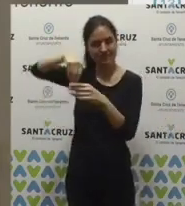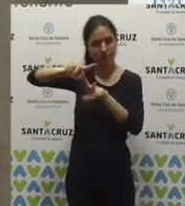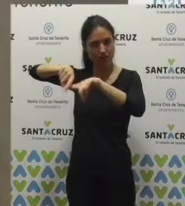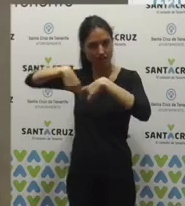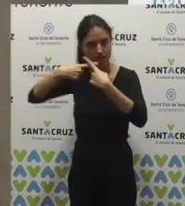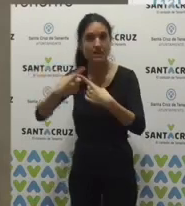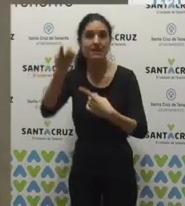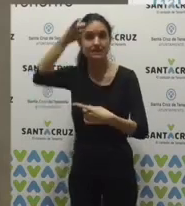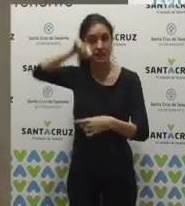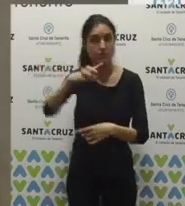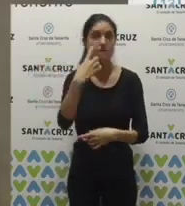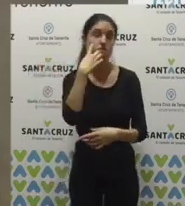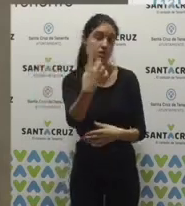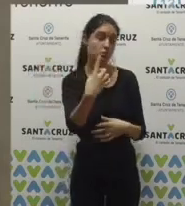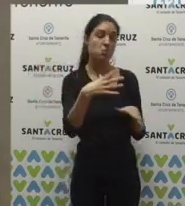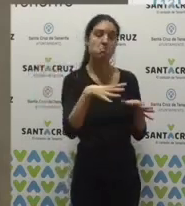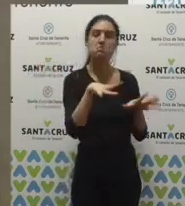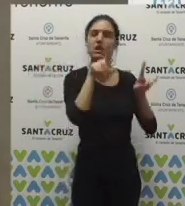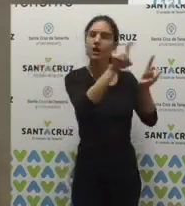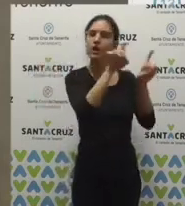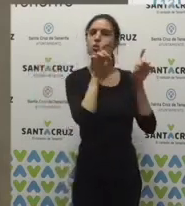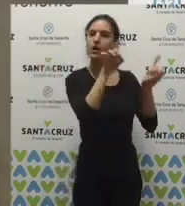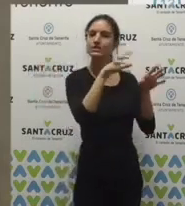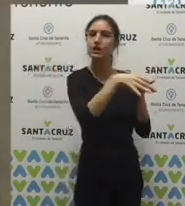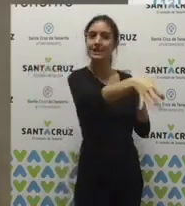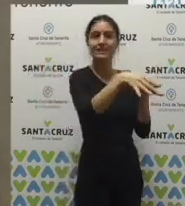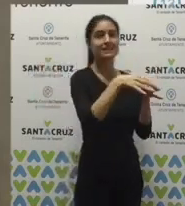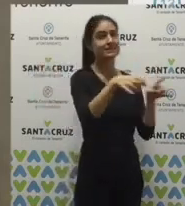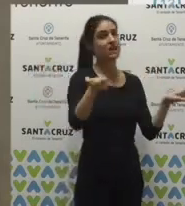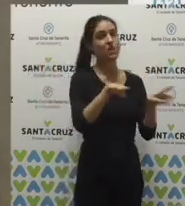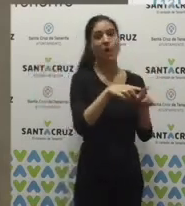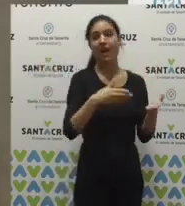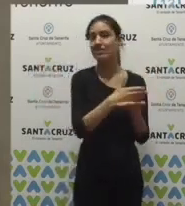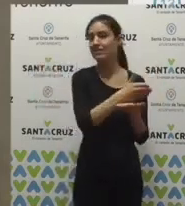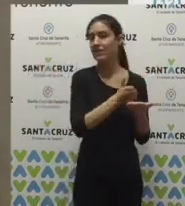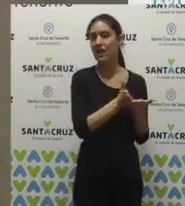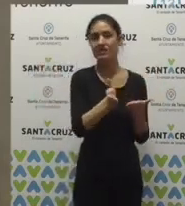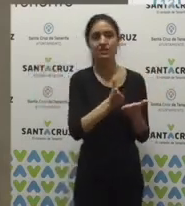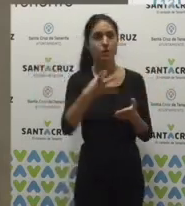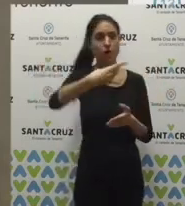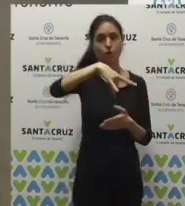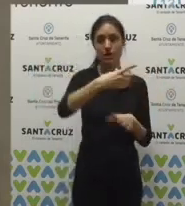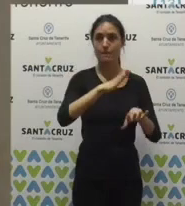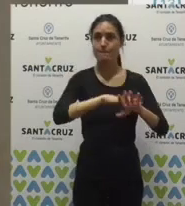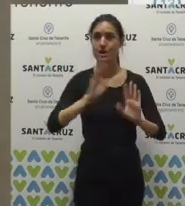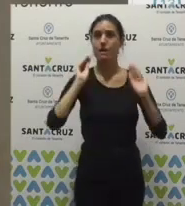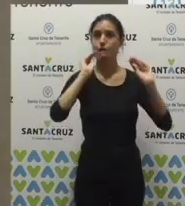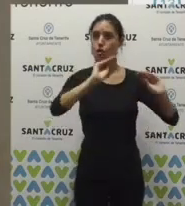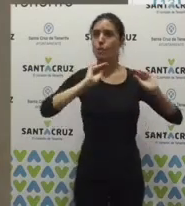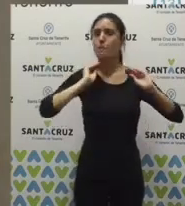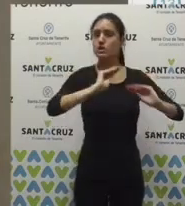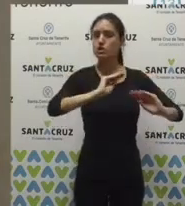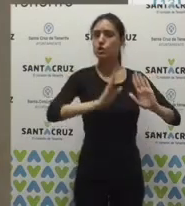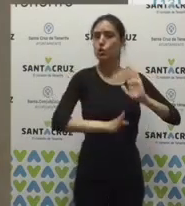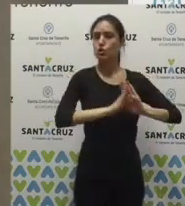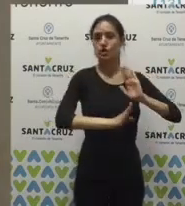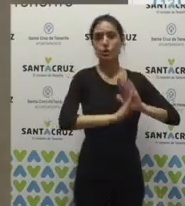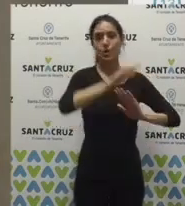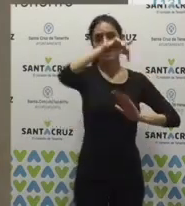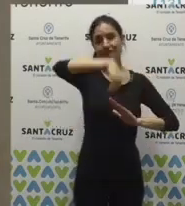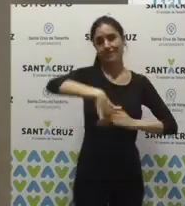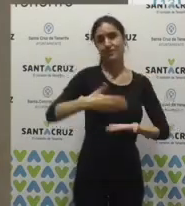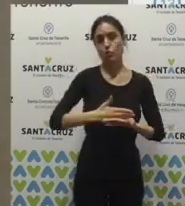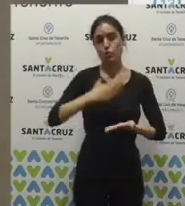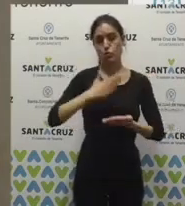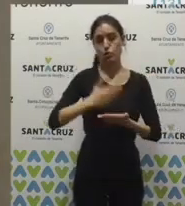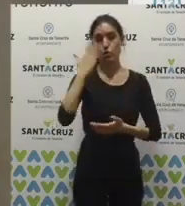como una educación a distancia se convertía en la única alternativa para poder continuar con la formación iniciada durante este curso escolar desde que se